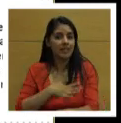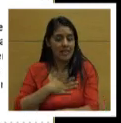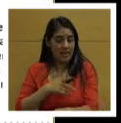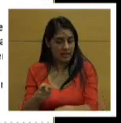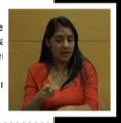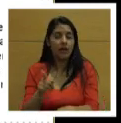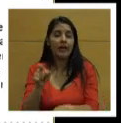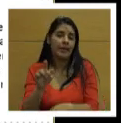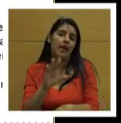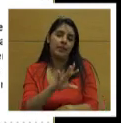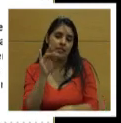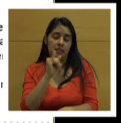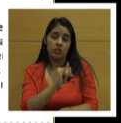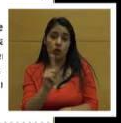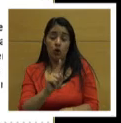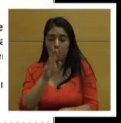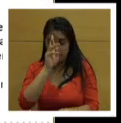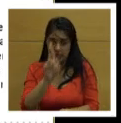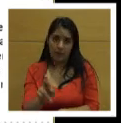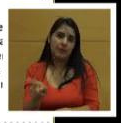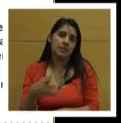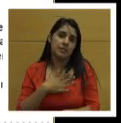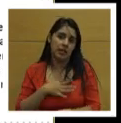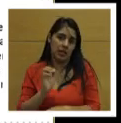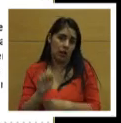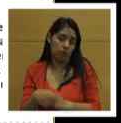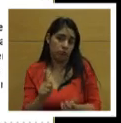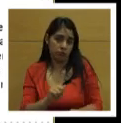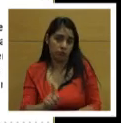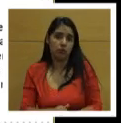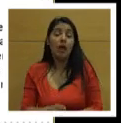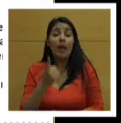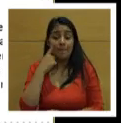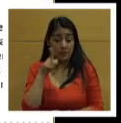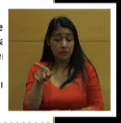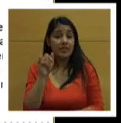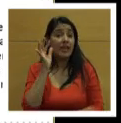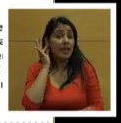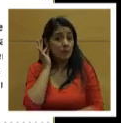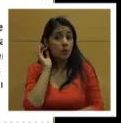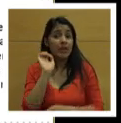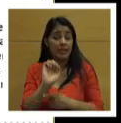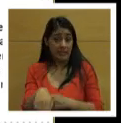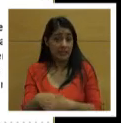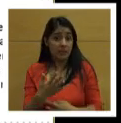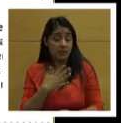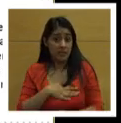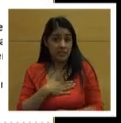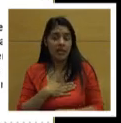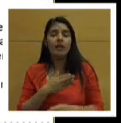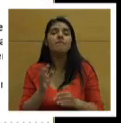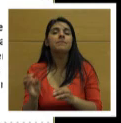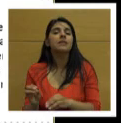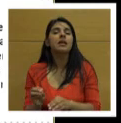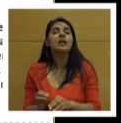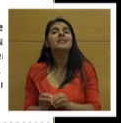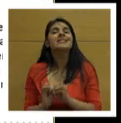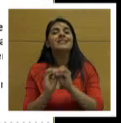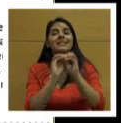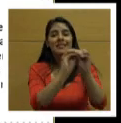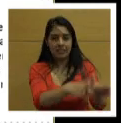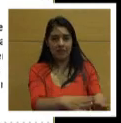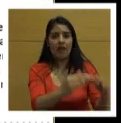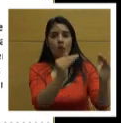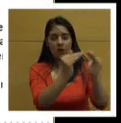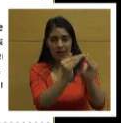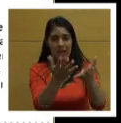consentimiento, lógicamente, ¿cierto? Pero si esa mujer quiere ir a casa de acogida y está en un riesgo alto, entonces derivada a lo que es casa de acogida.